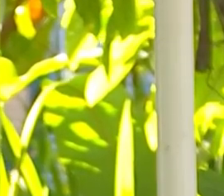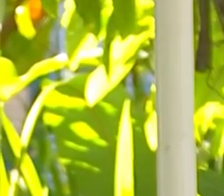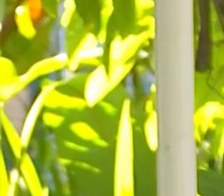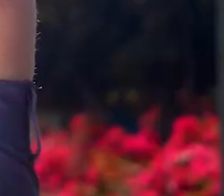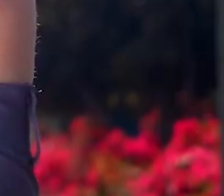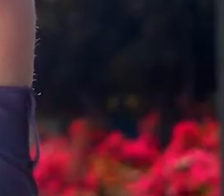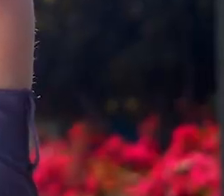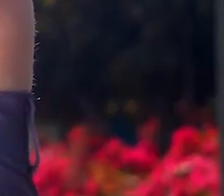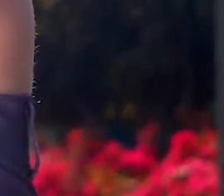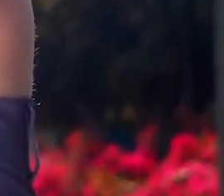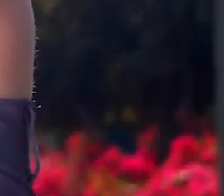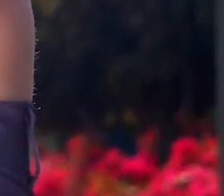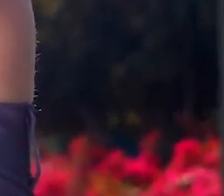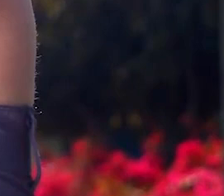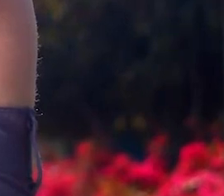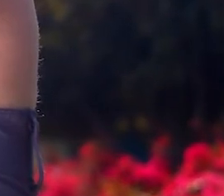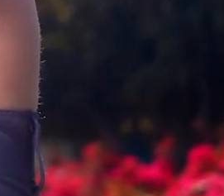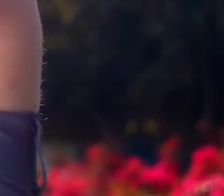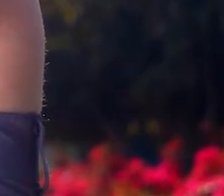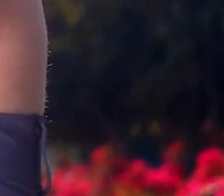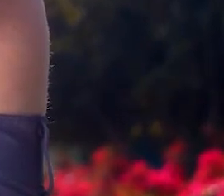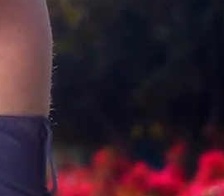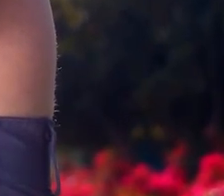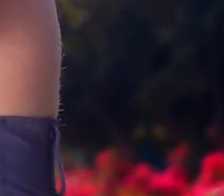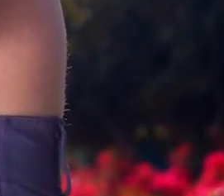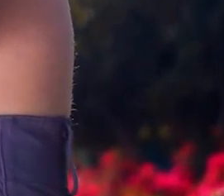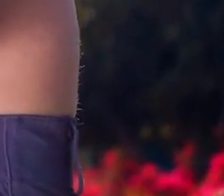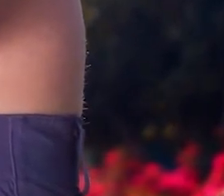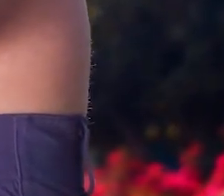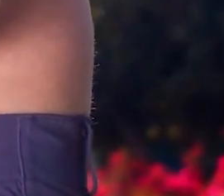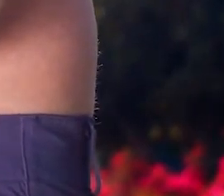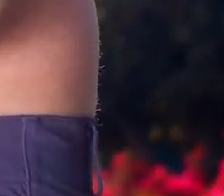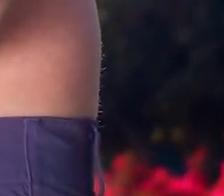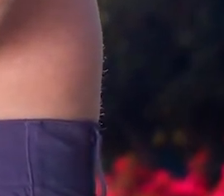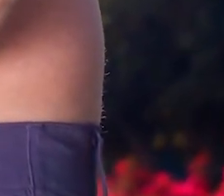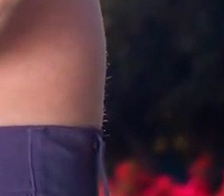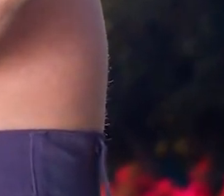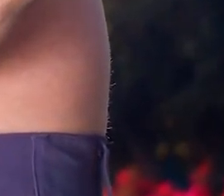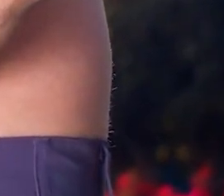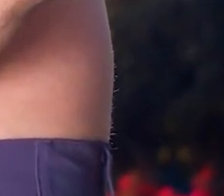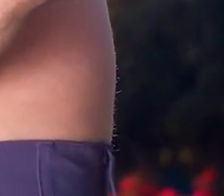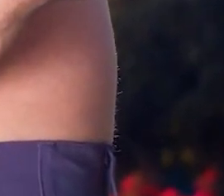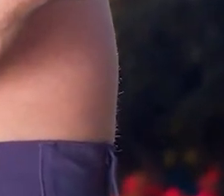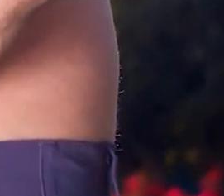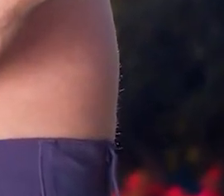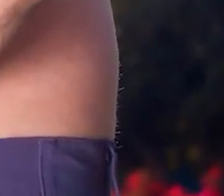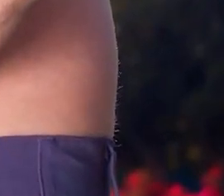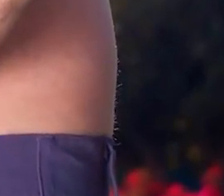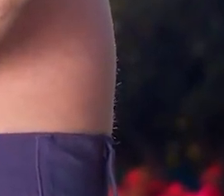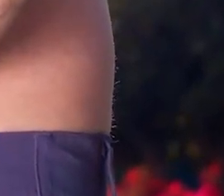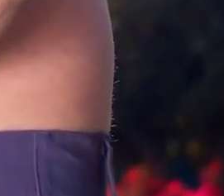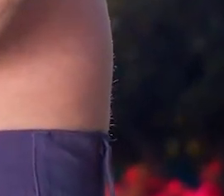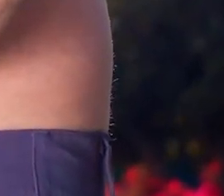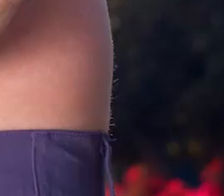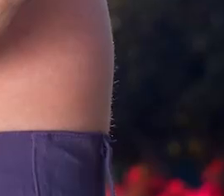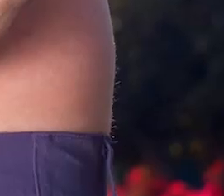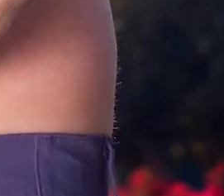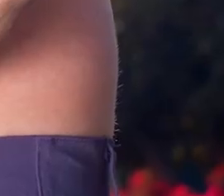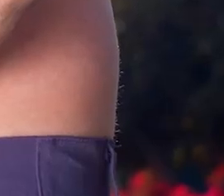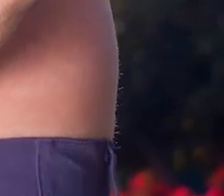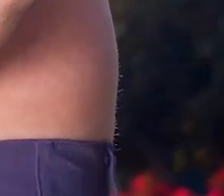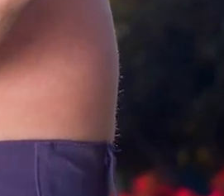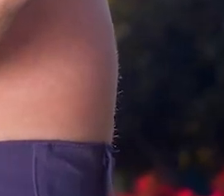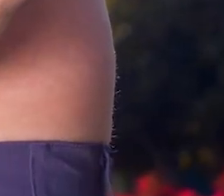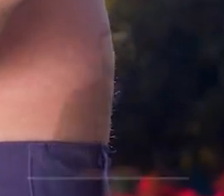sé de varias entidades de salud que a nuestros compañeros médicos, colegas, le dicen, no puede mandar muchos